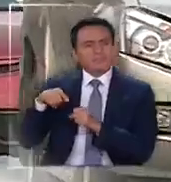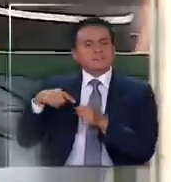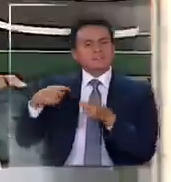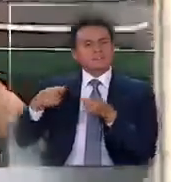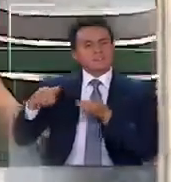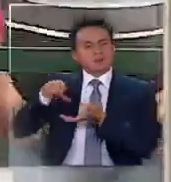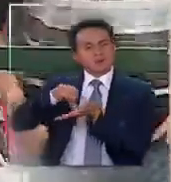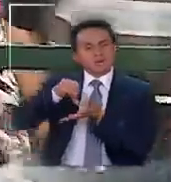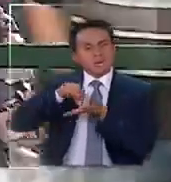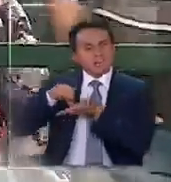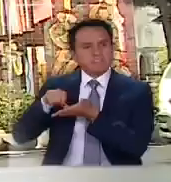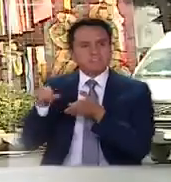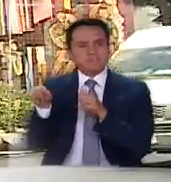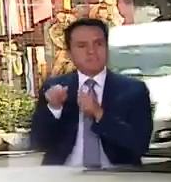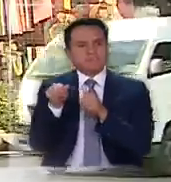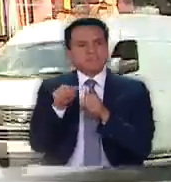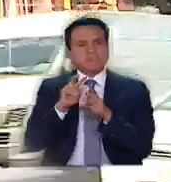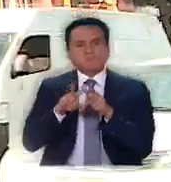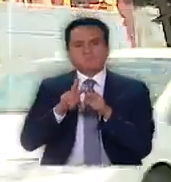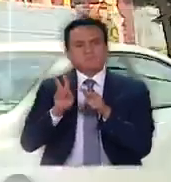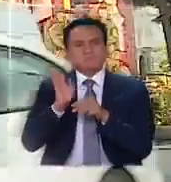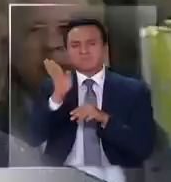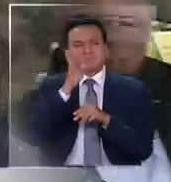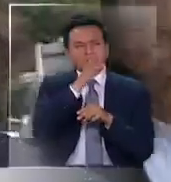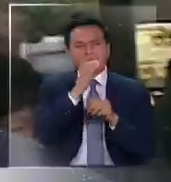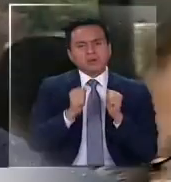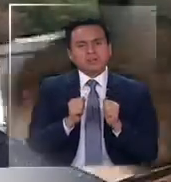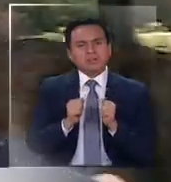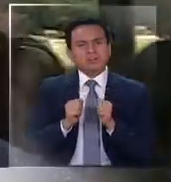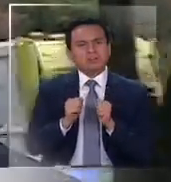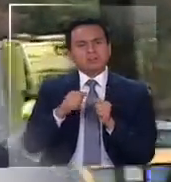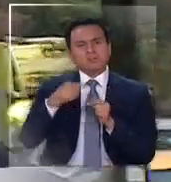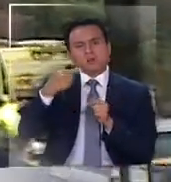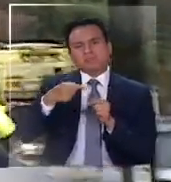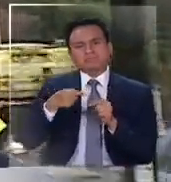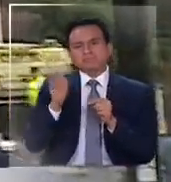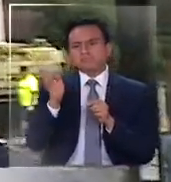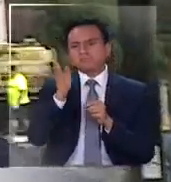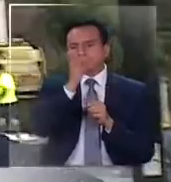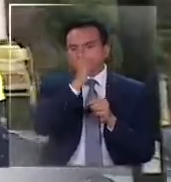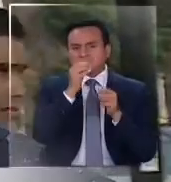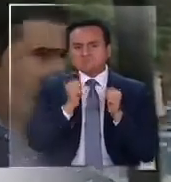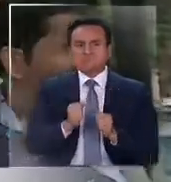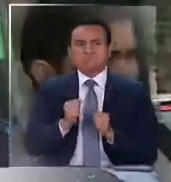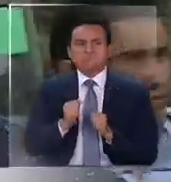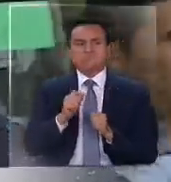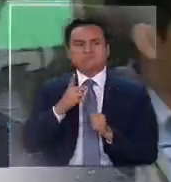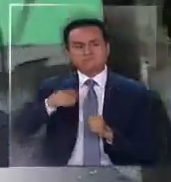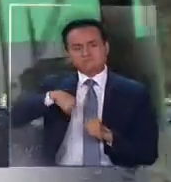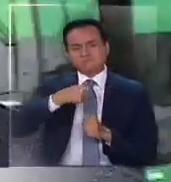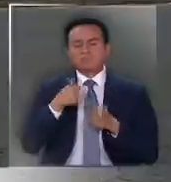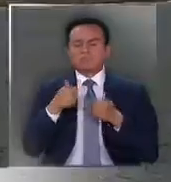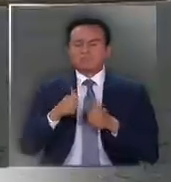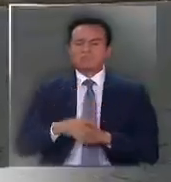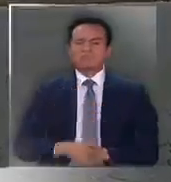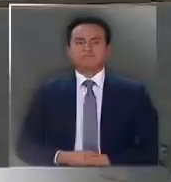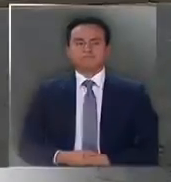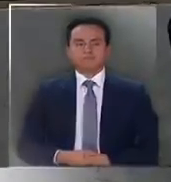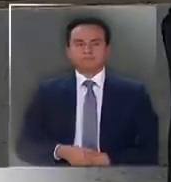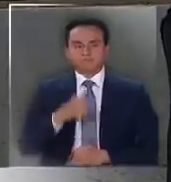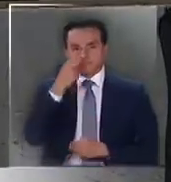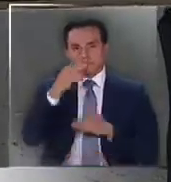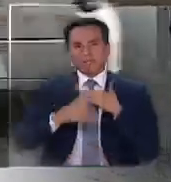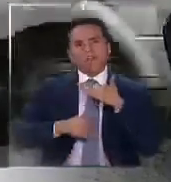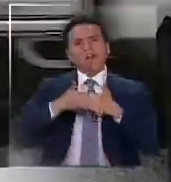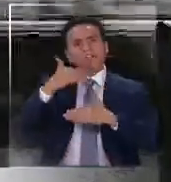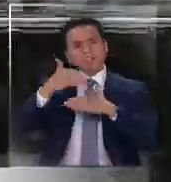comerciales. Prácticamente aquí uno se puede visitar para todos lados, saliendo una cuadra nomás. Así que, en sentido, estamos bien. Se ven los